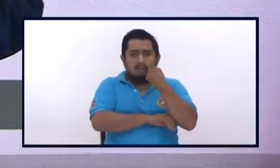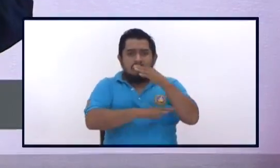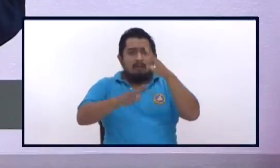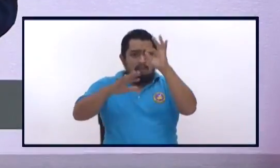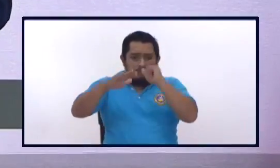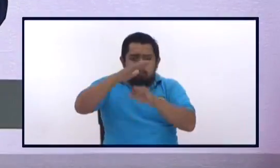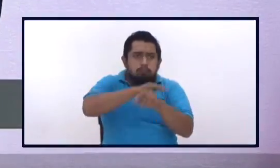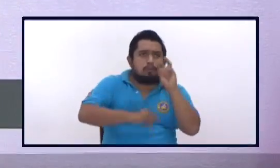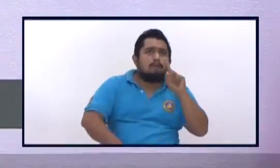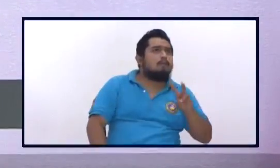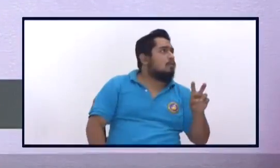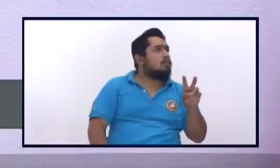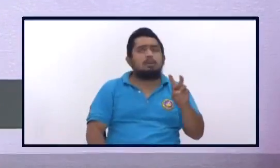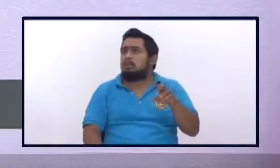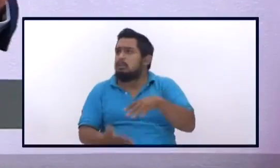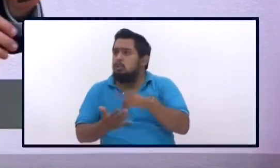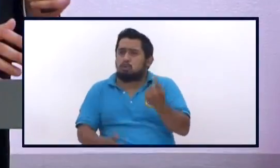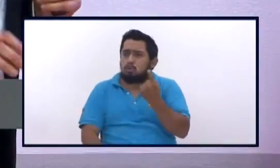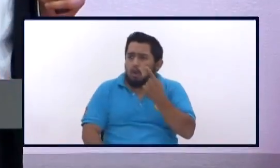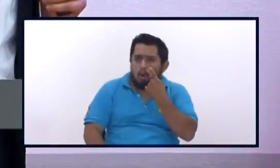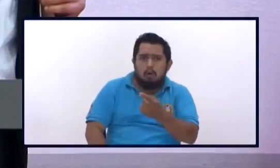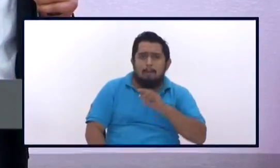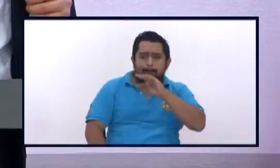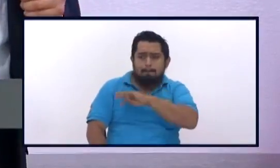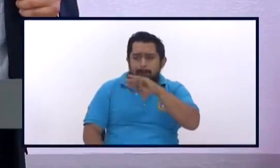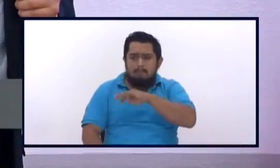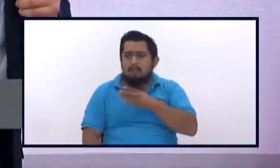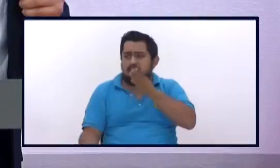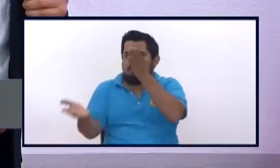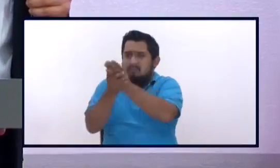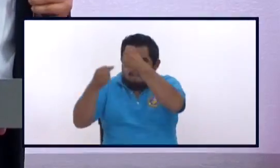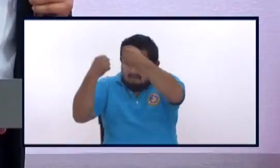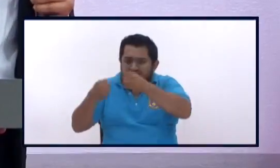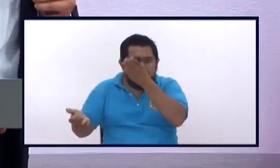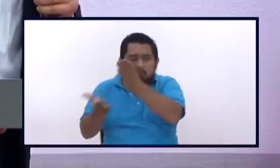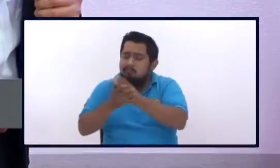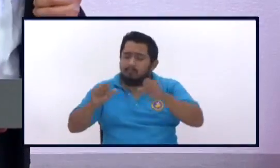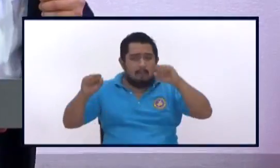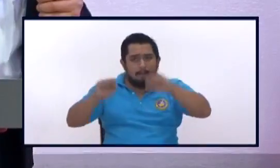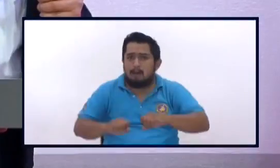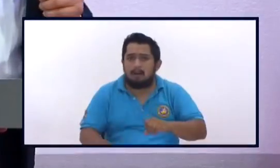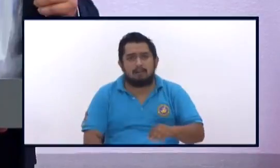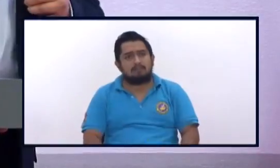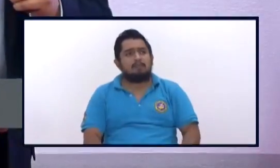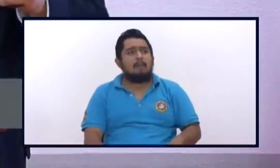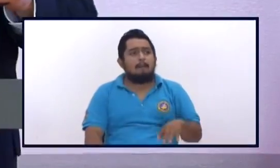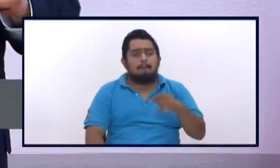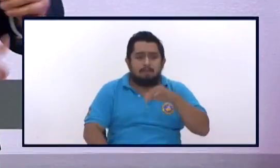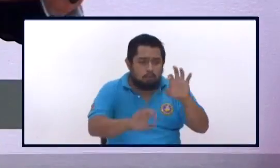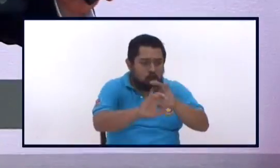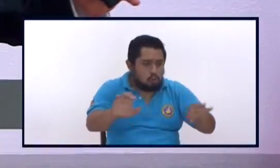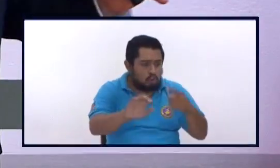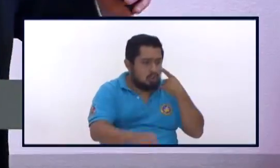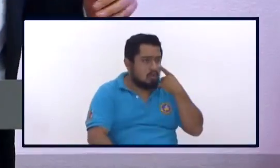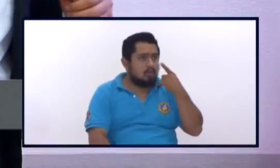vacío como me debilita saber que nuestros ministerios a penales no podemos entrar como me debilita ver que tengo niños en un